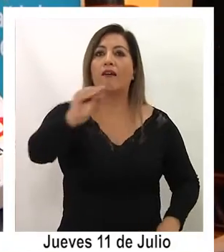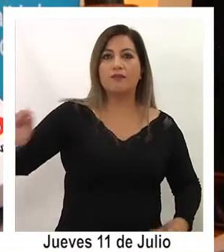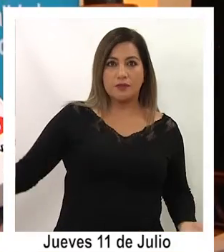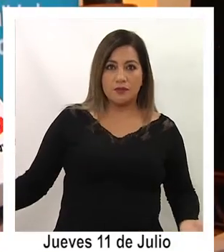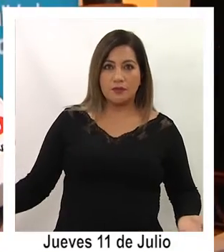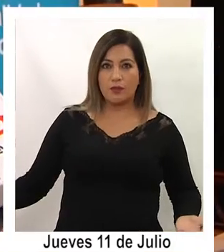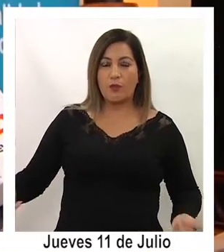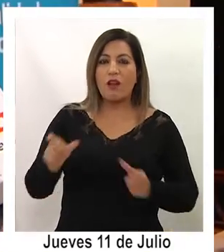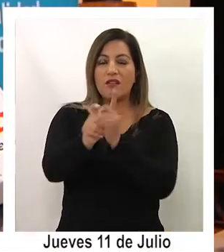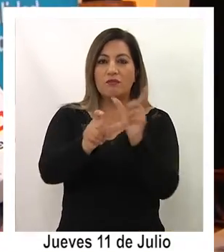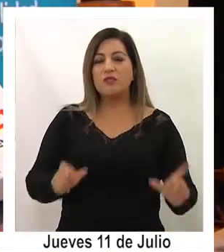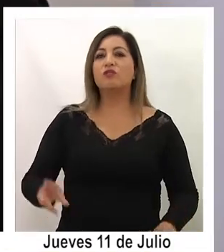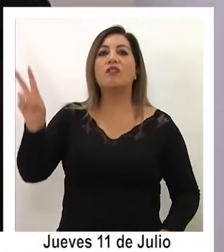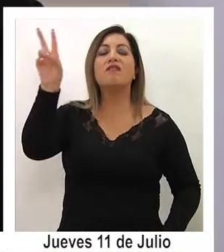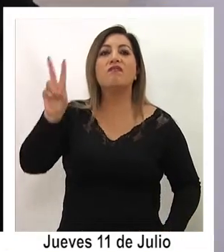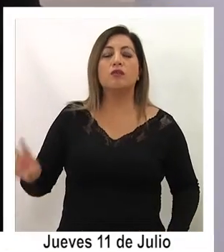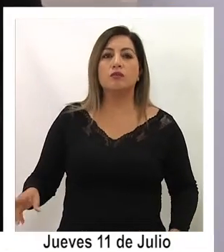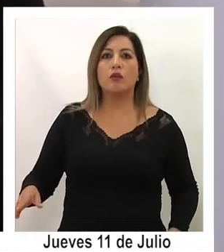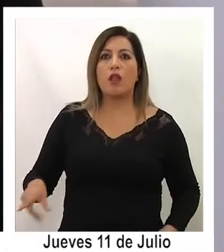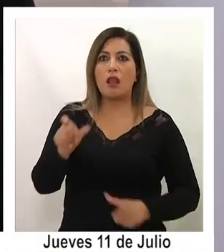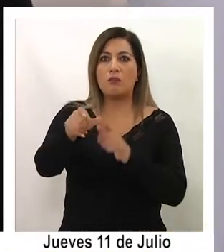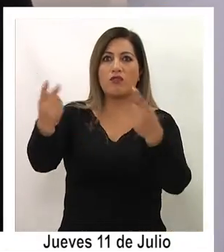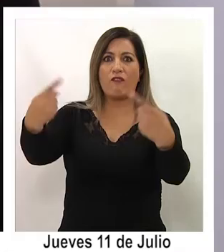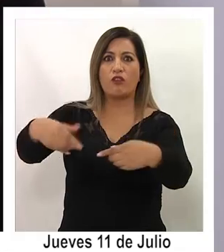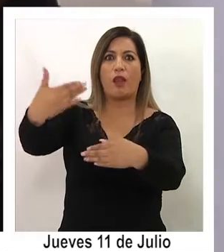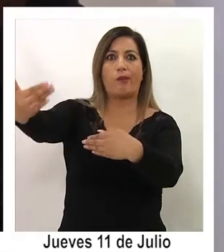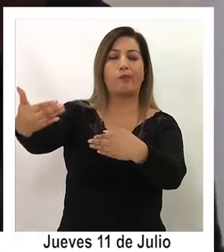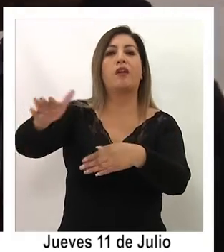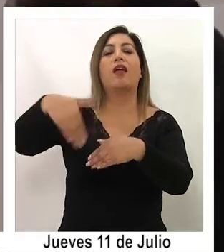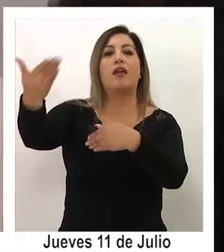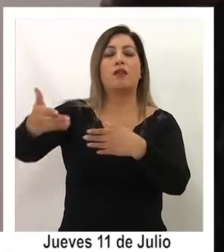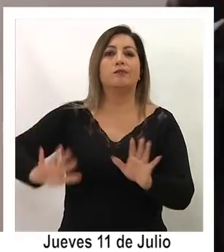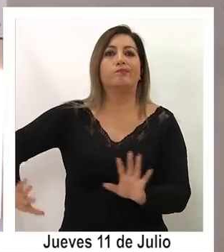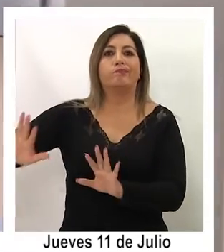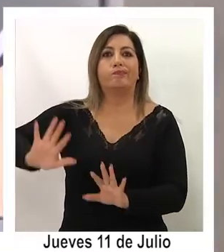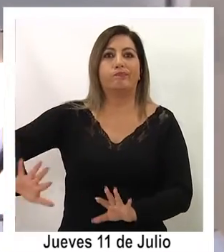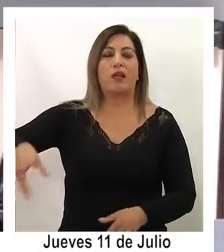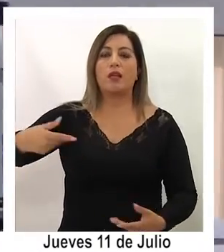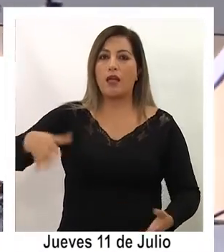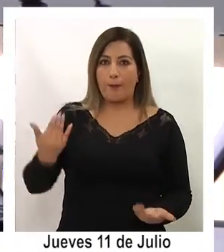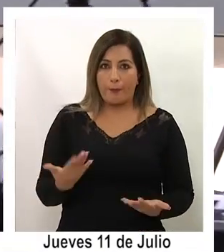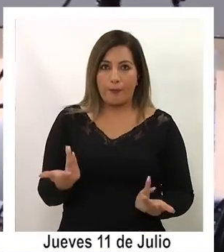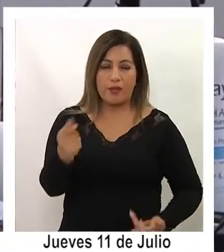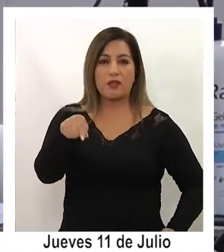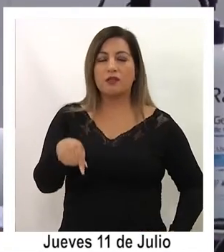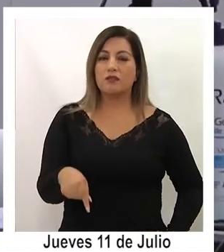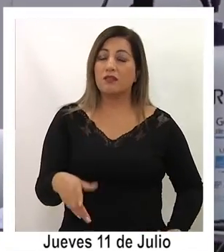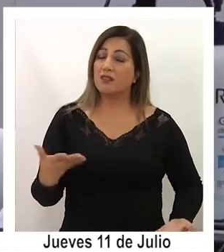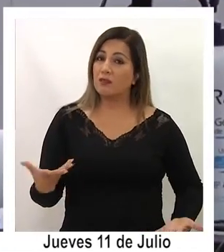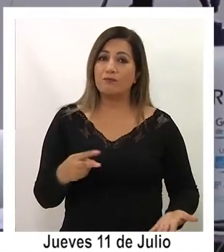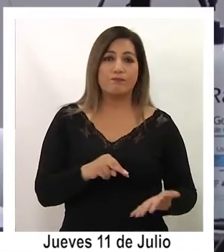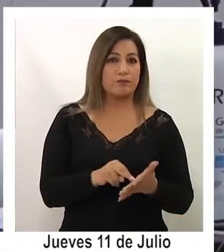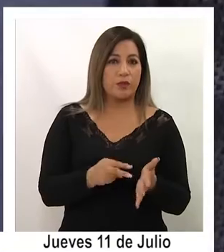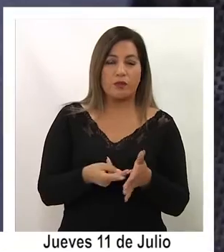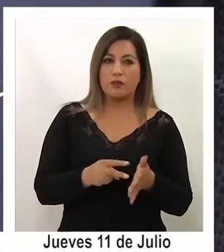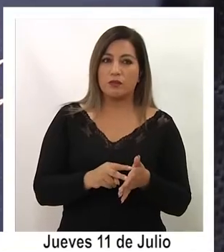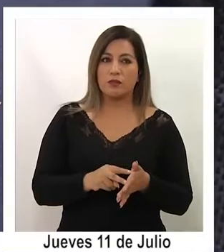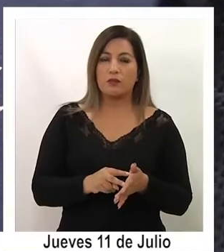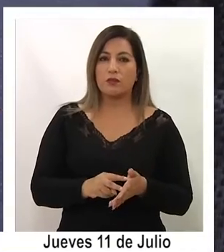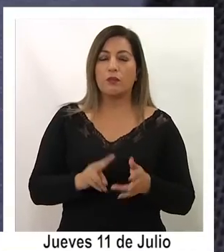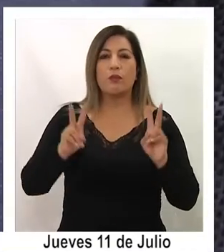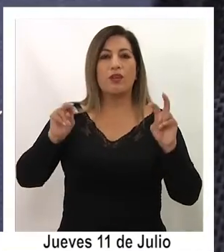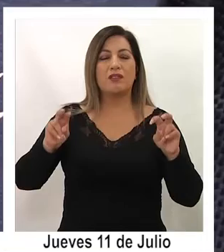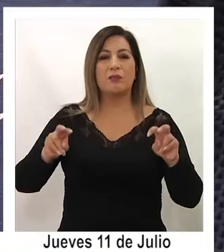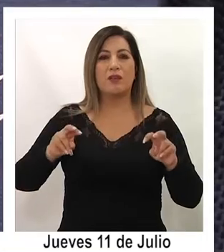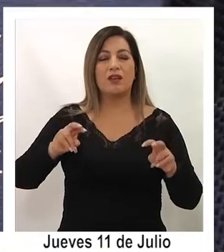portazo en la cara a los ciudadanos venezolanos y los dejamos en la frontera, que se cubrió latamente por el tema